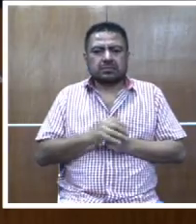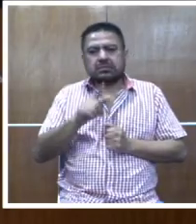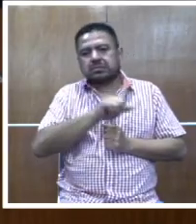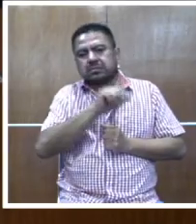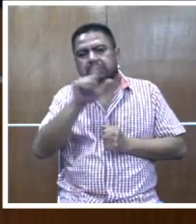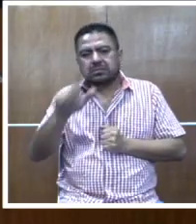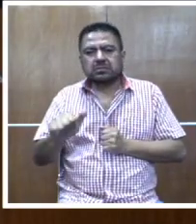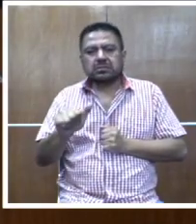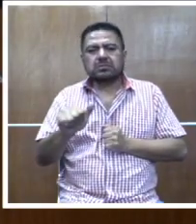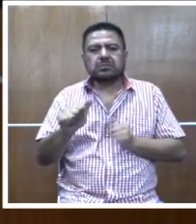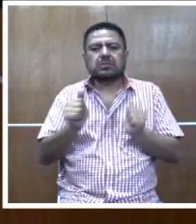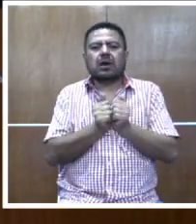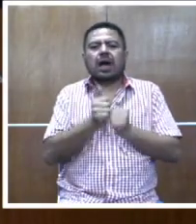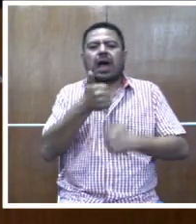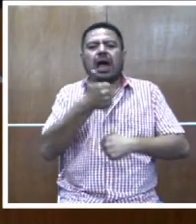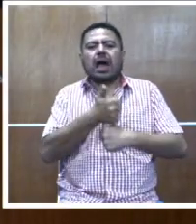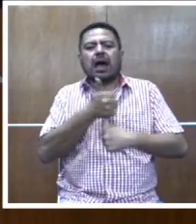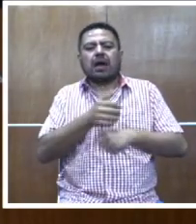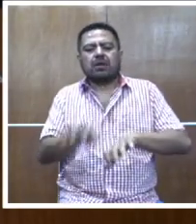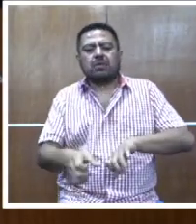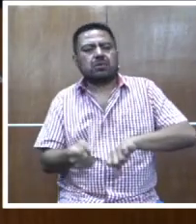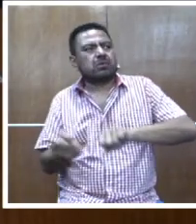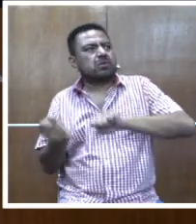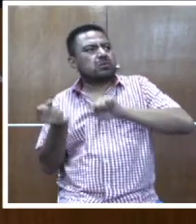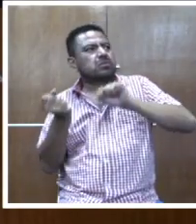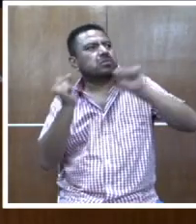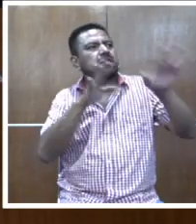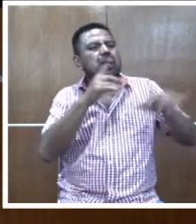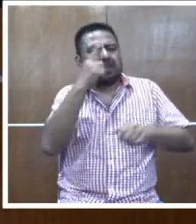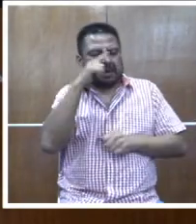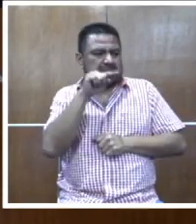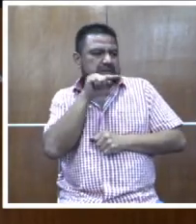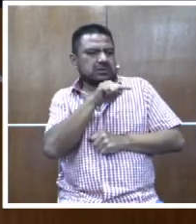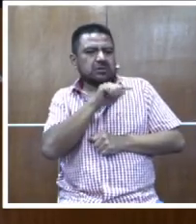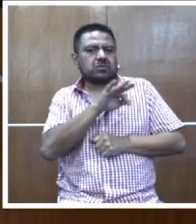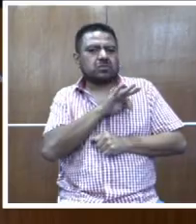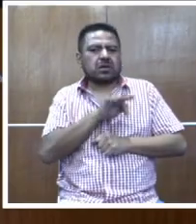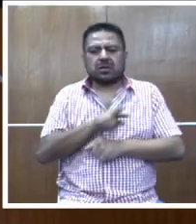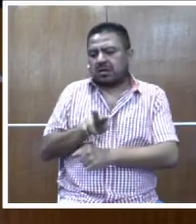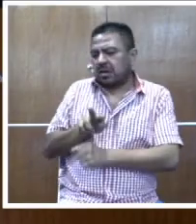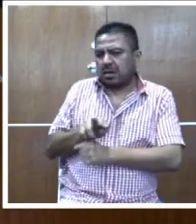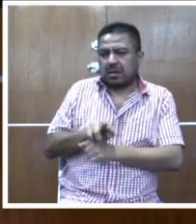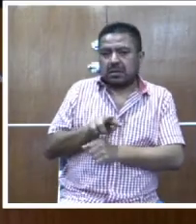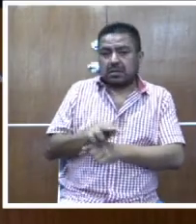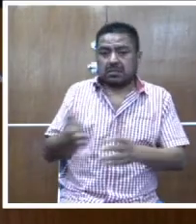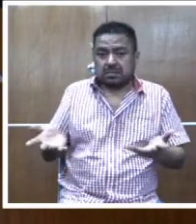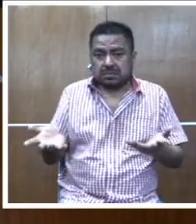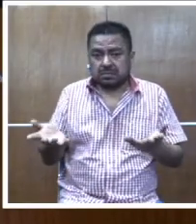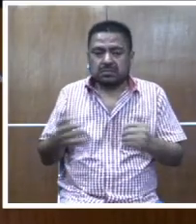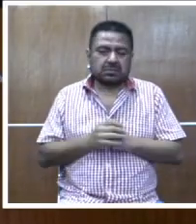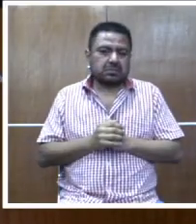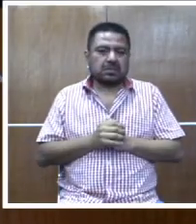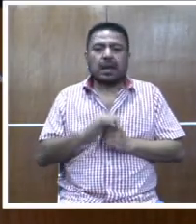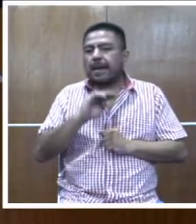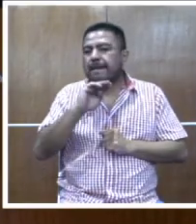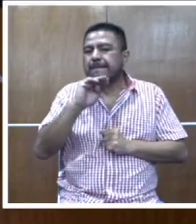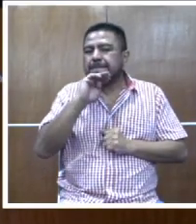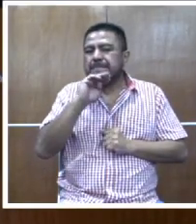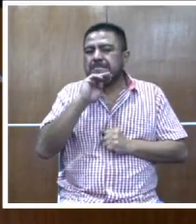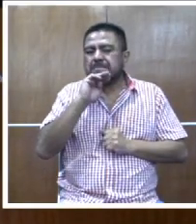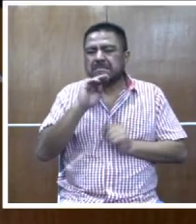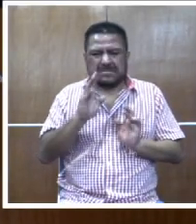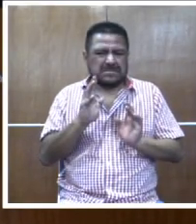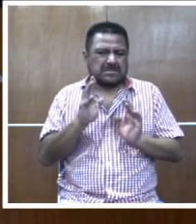depositar con la abuelita para que fuera ella quien los cuidara. Cuando la madre de un infante